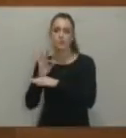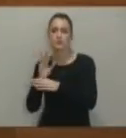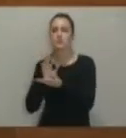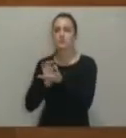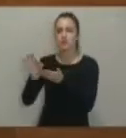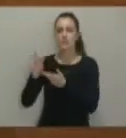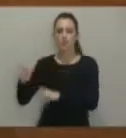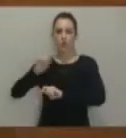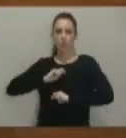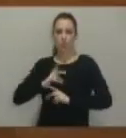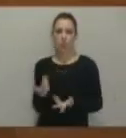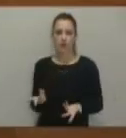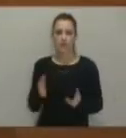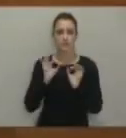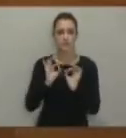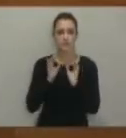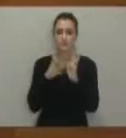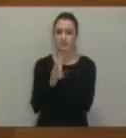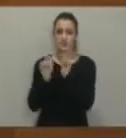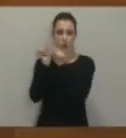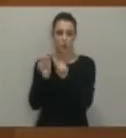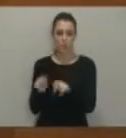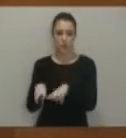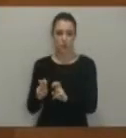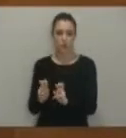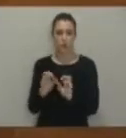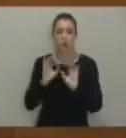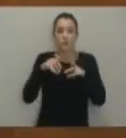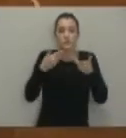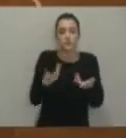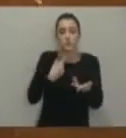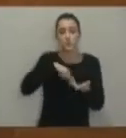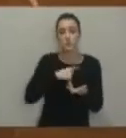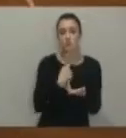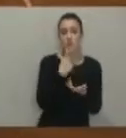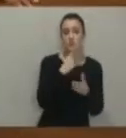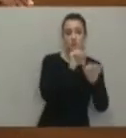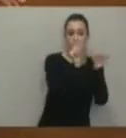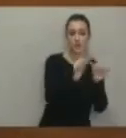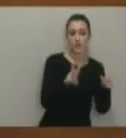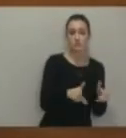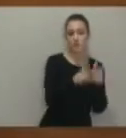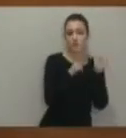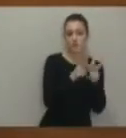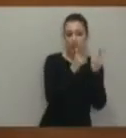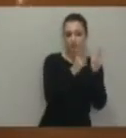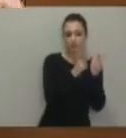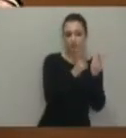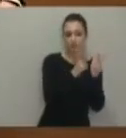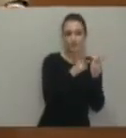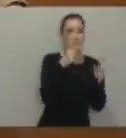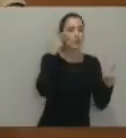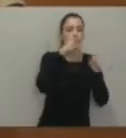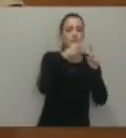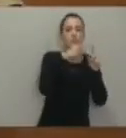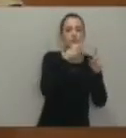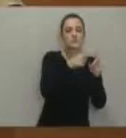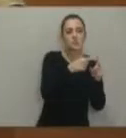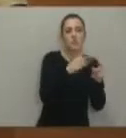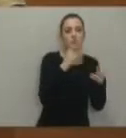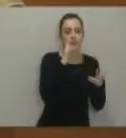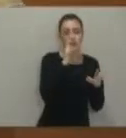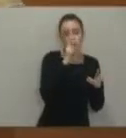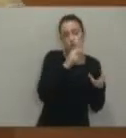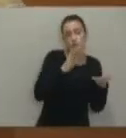servicios. Ese es el modelo. Hablamos, por tanto, del paso de un modelo social y con fines más o menos altruistas